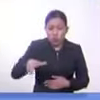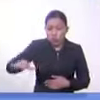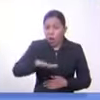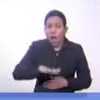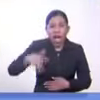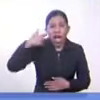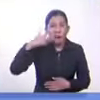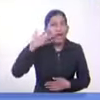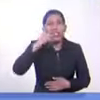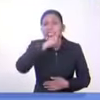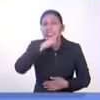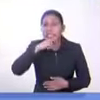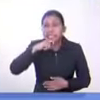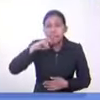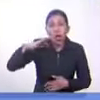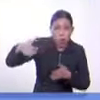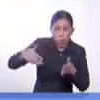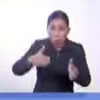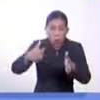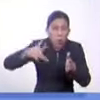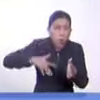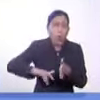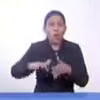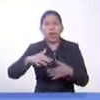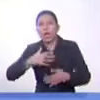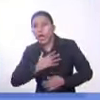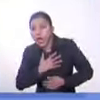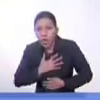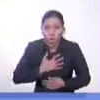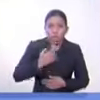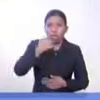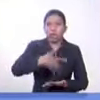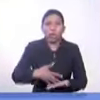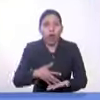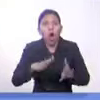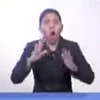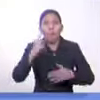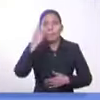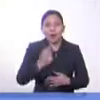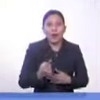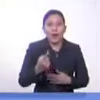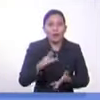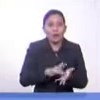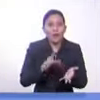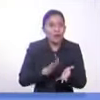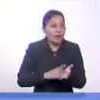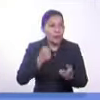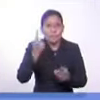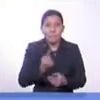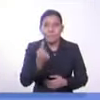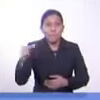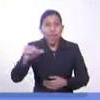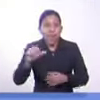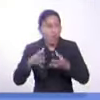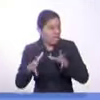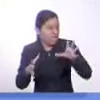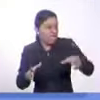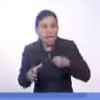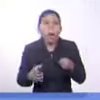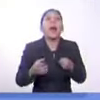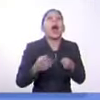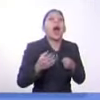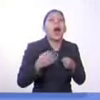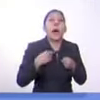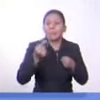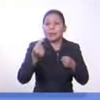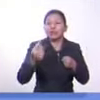como desiertos o ríos caudalosos, sino también podemos ser usados y retenidos por grupos que quieren dinero a cambio de